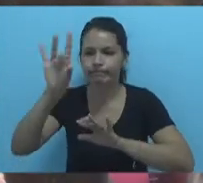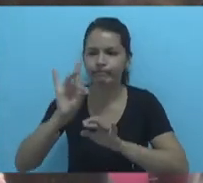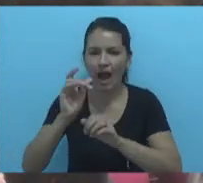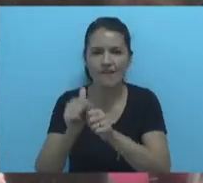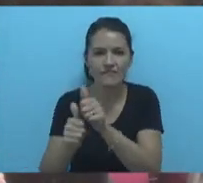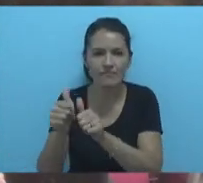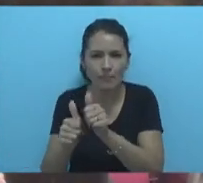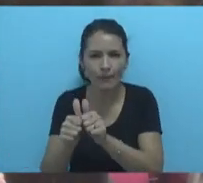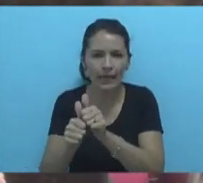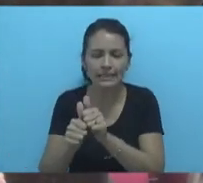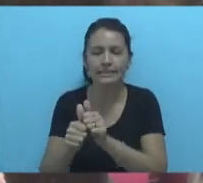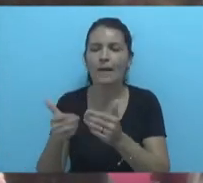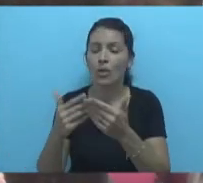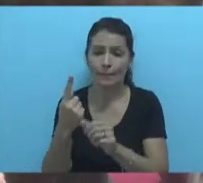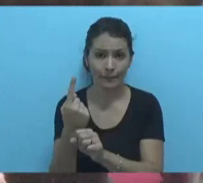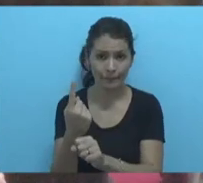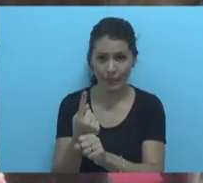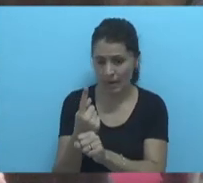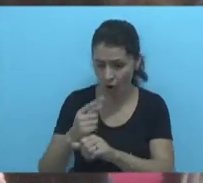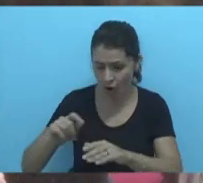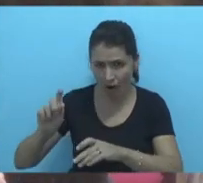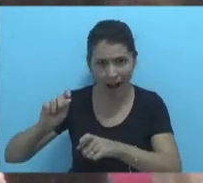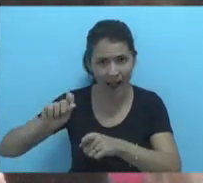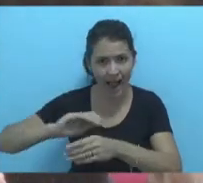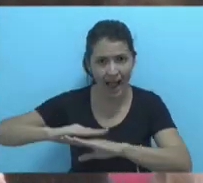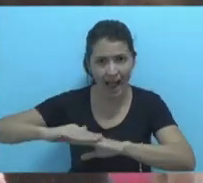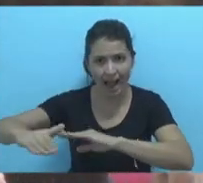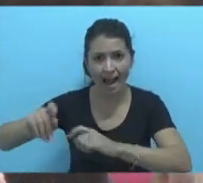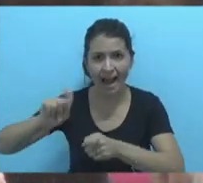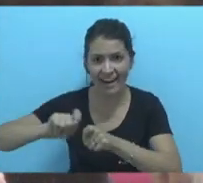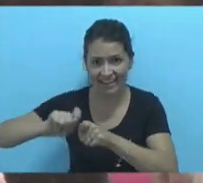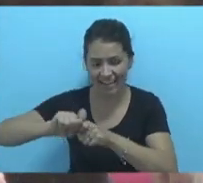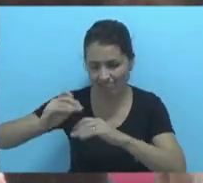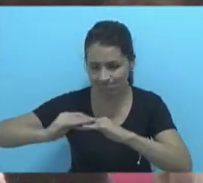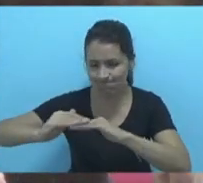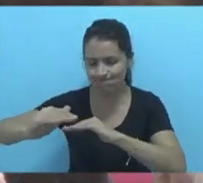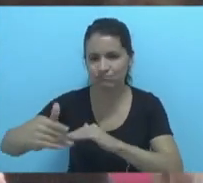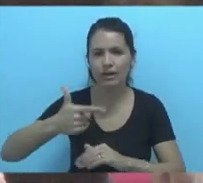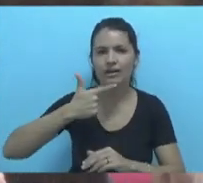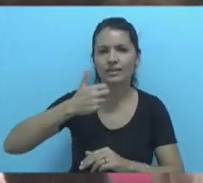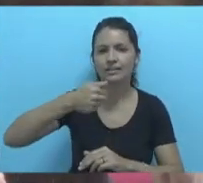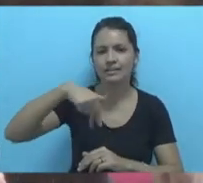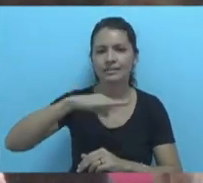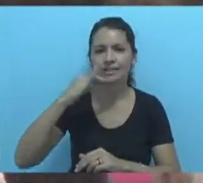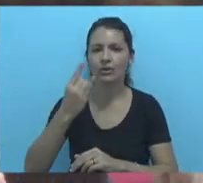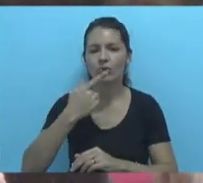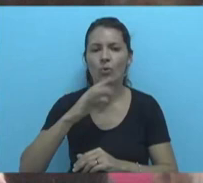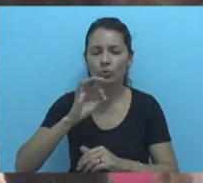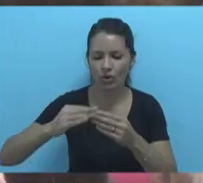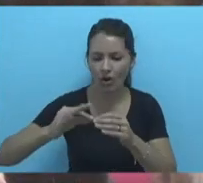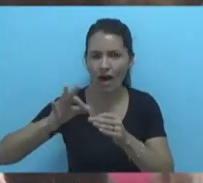la repavimentación de los tramos San Justo Reconquista y de los tramos Reconquista